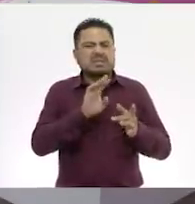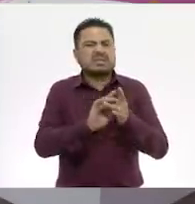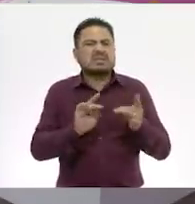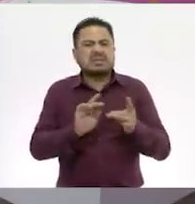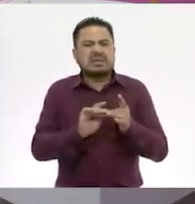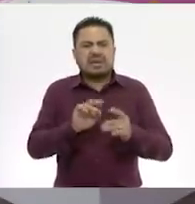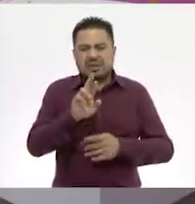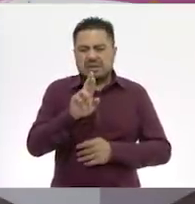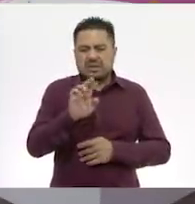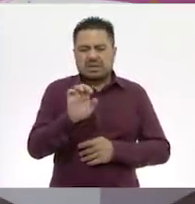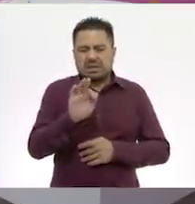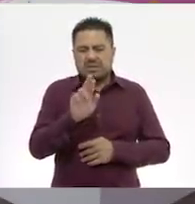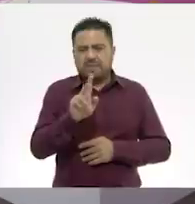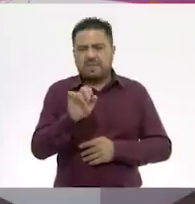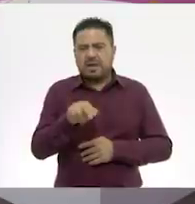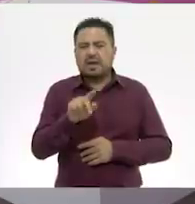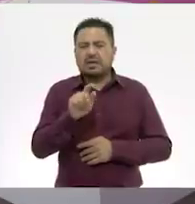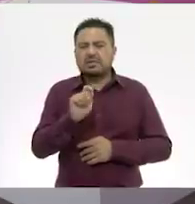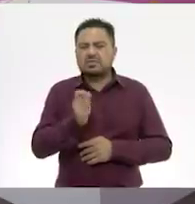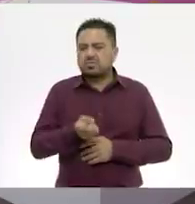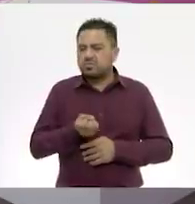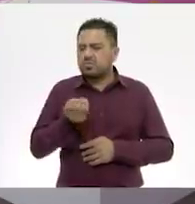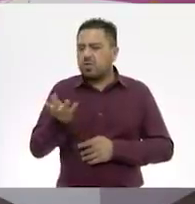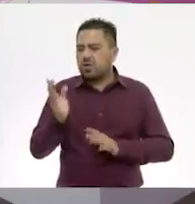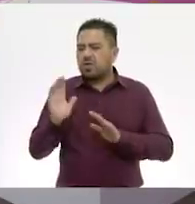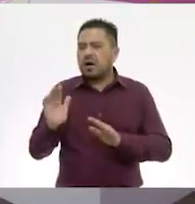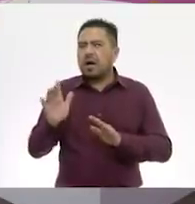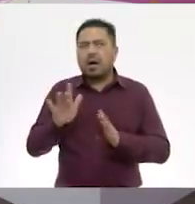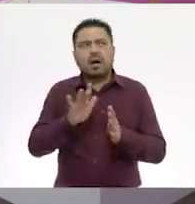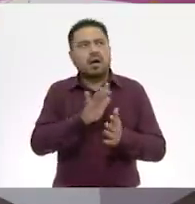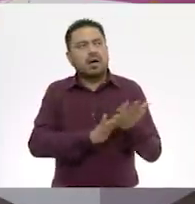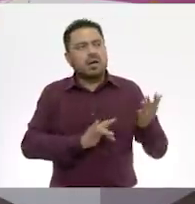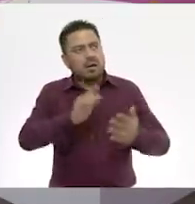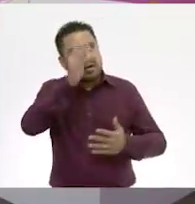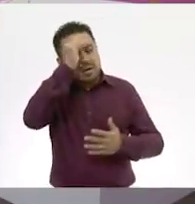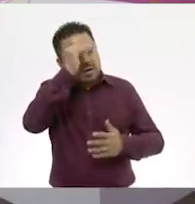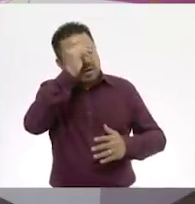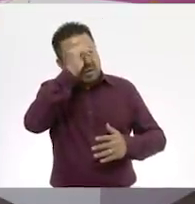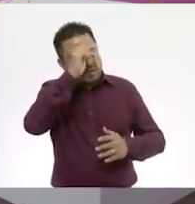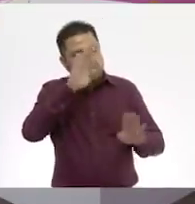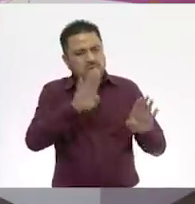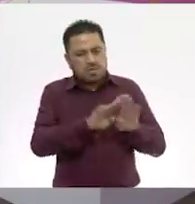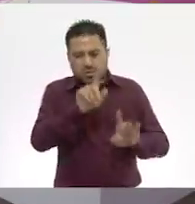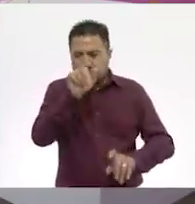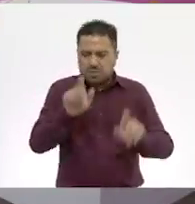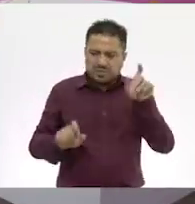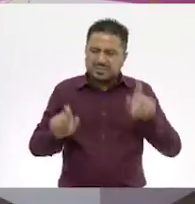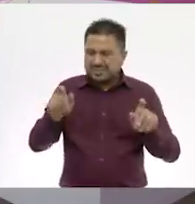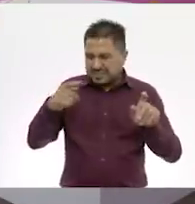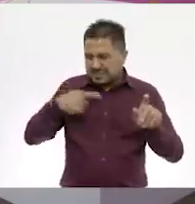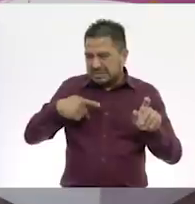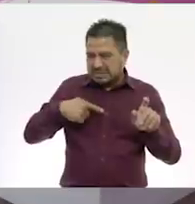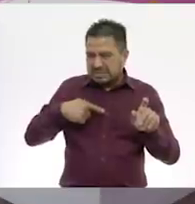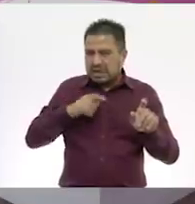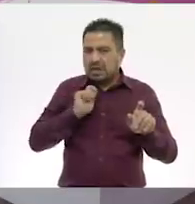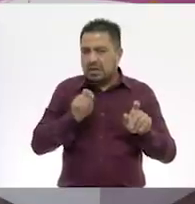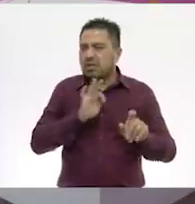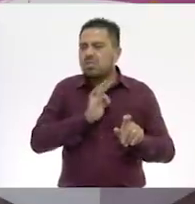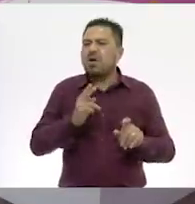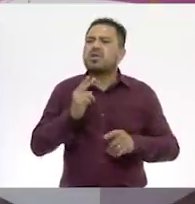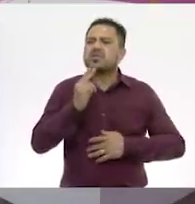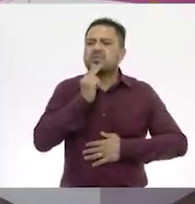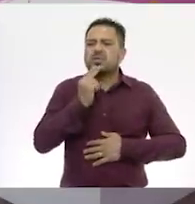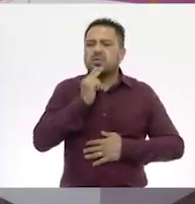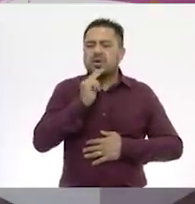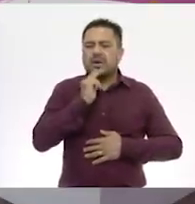que pretenden dejar una enseñanza respecto de las conductas, del comportamiento y que nos pueden